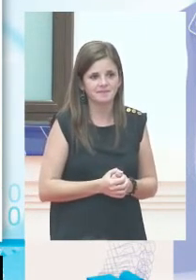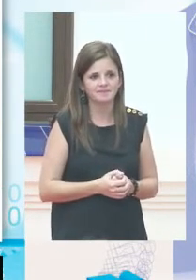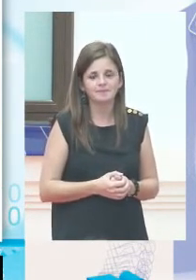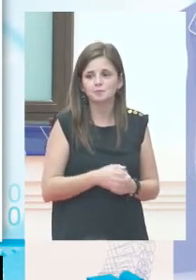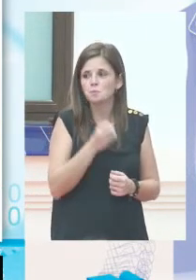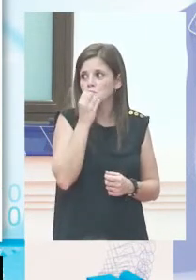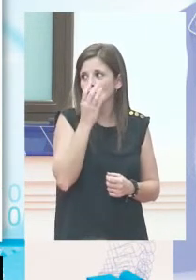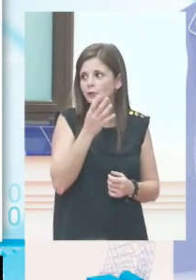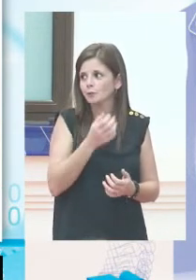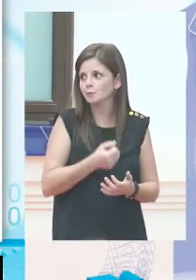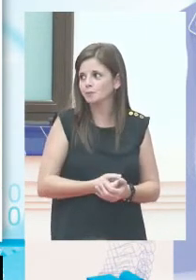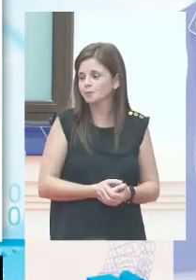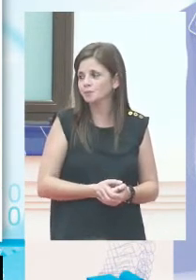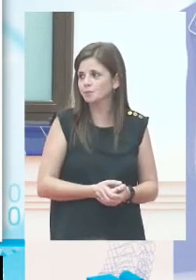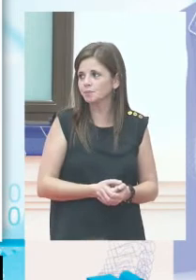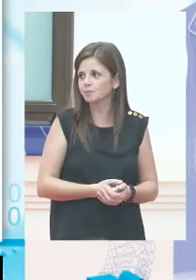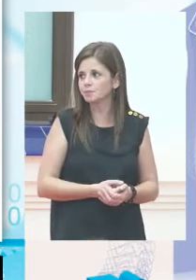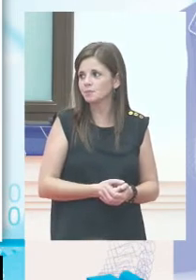Bueno,